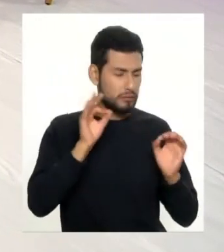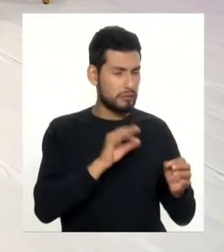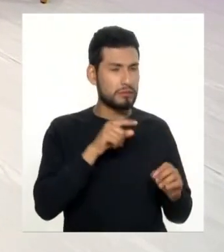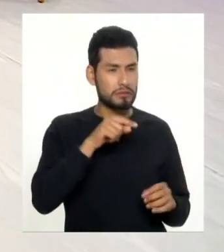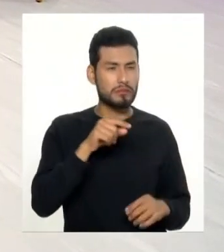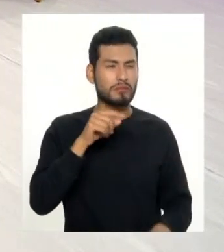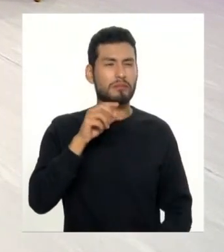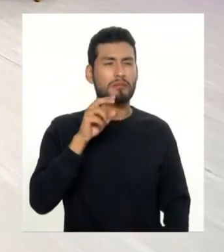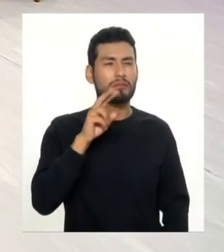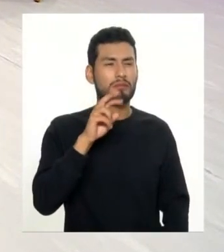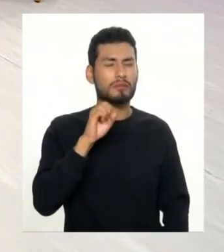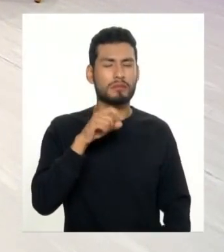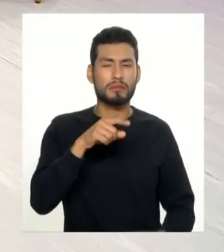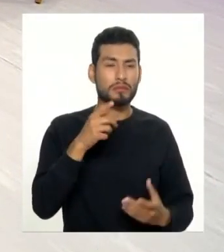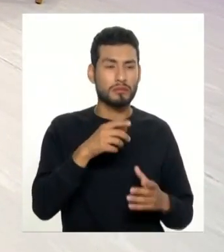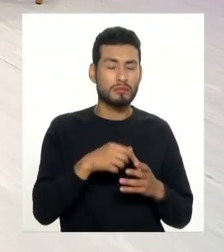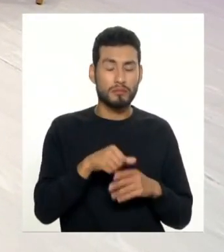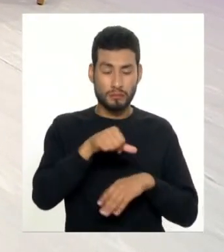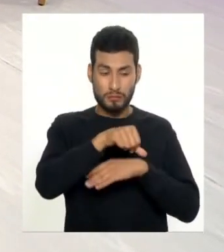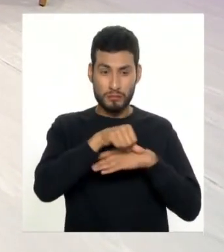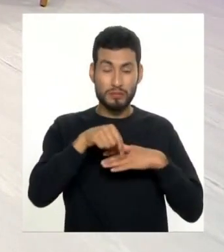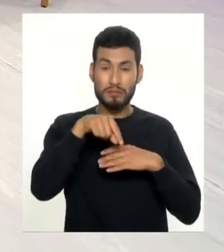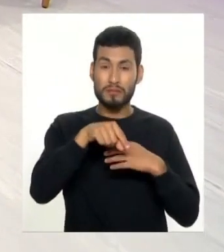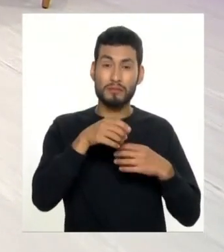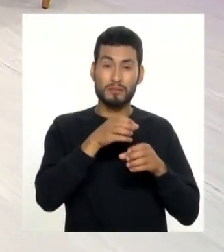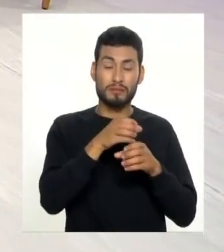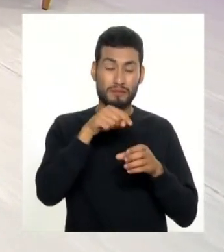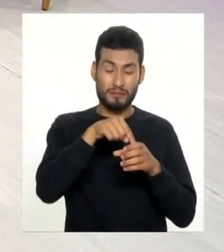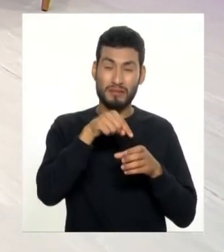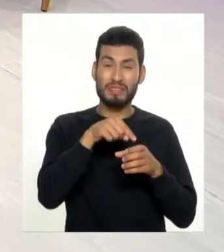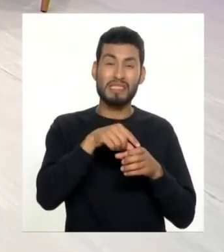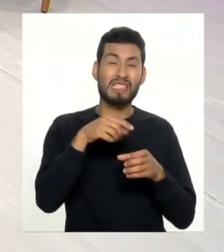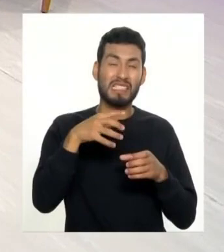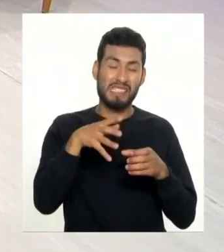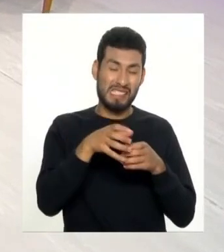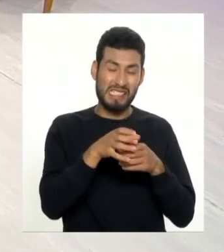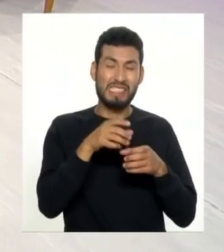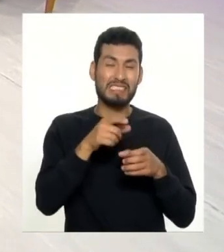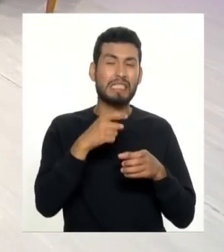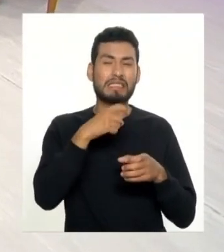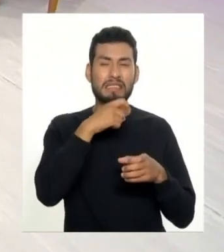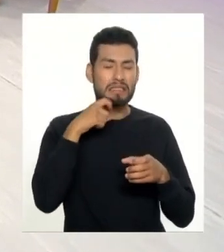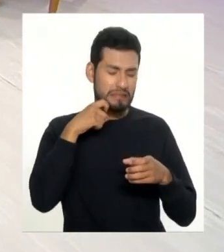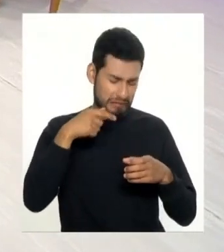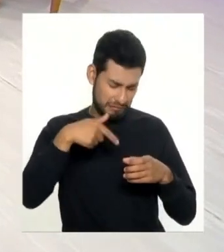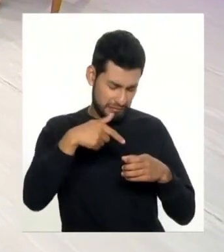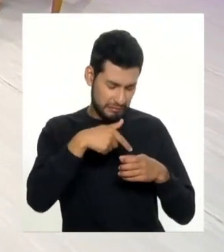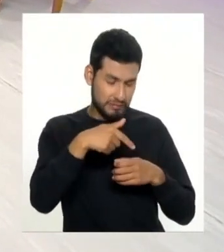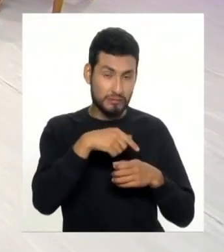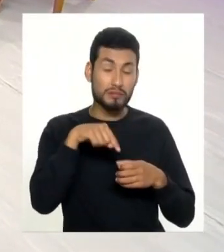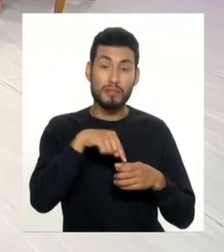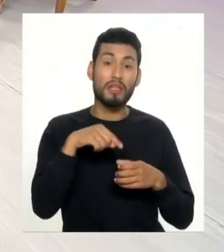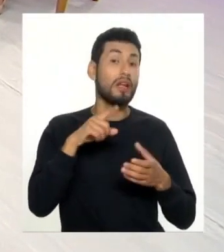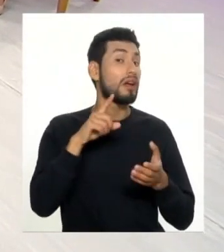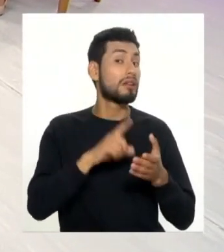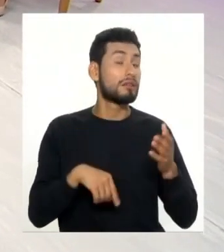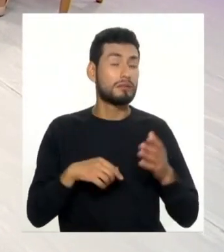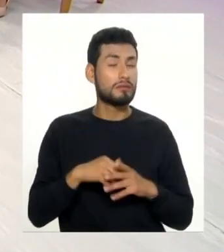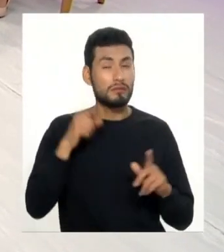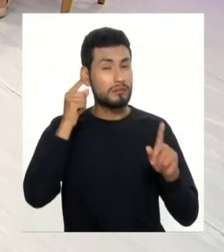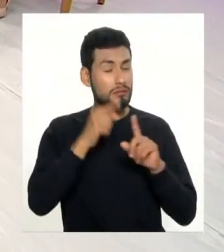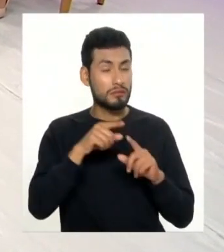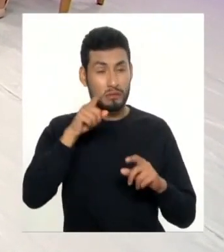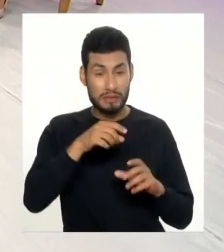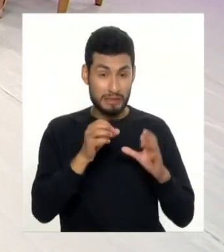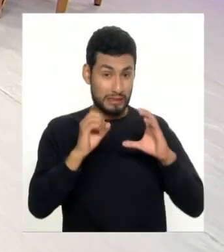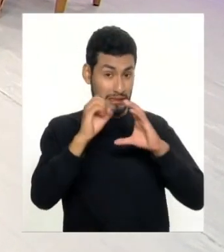microdisectomía. Es una cirugía en la cual se reseca el fragmento que está comprimiendo el nervio. El objetivo de la cirugía en sí no es